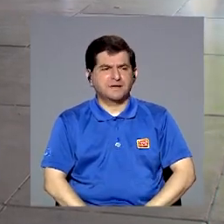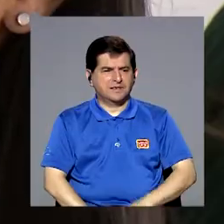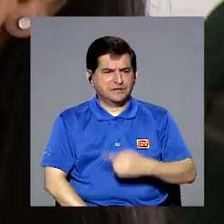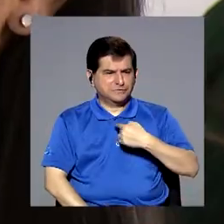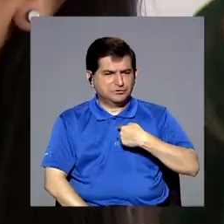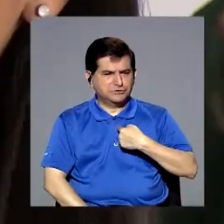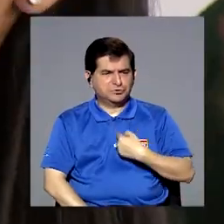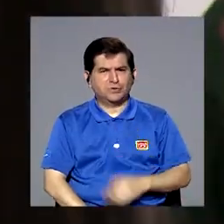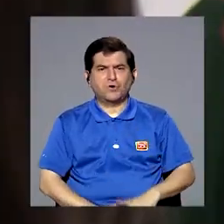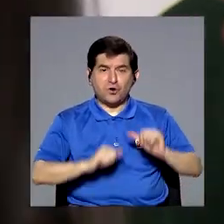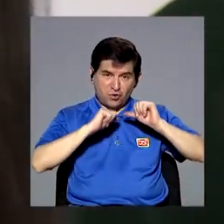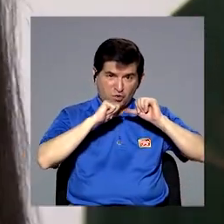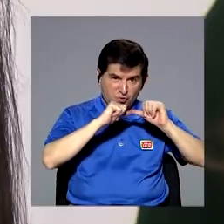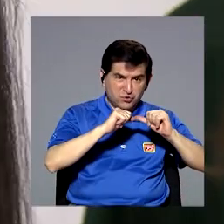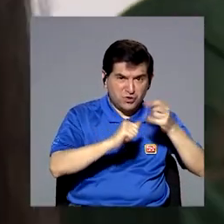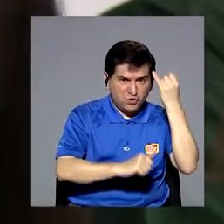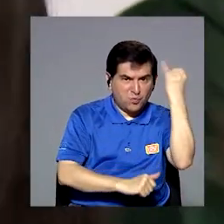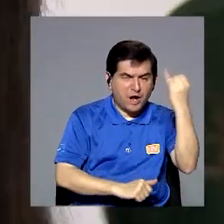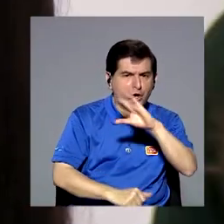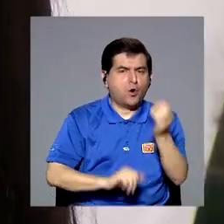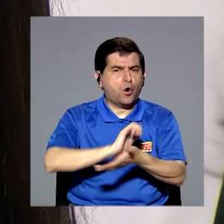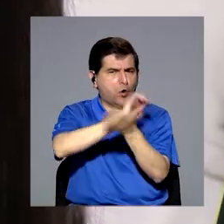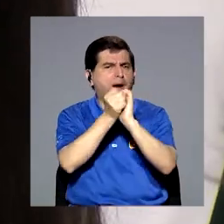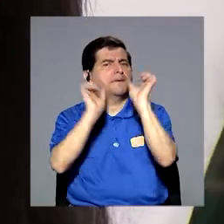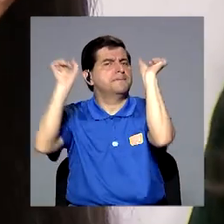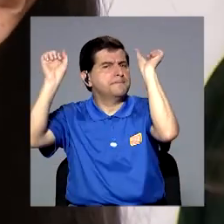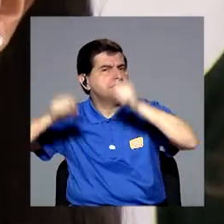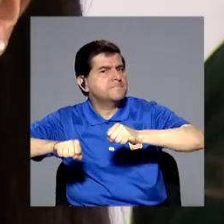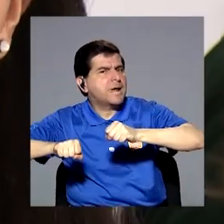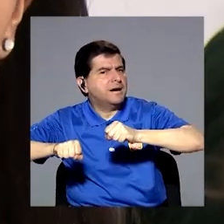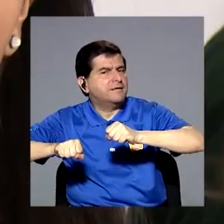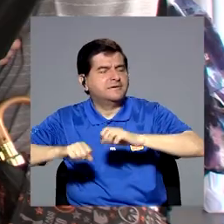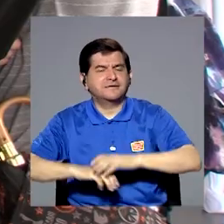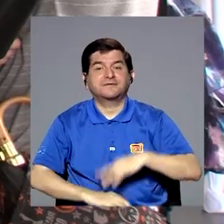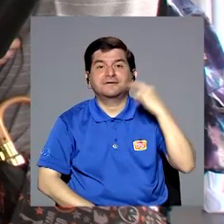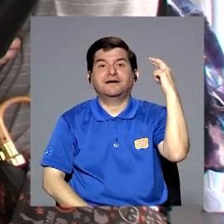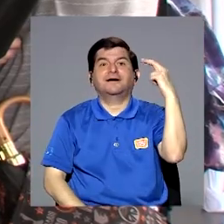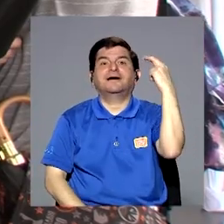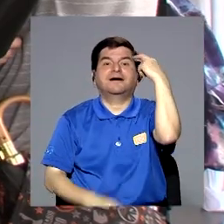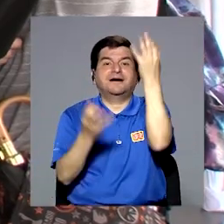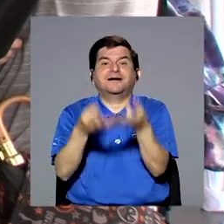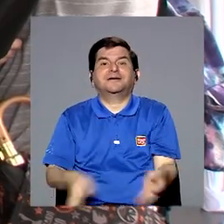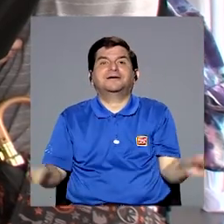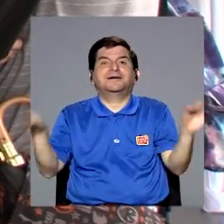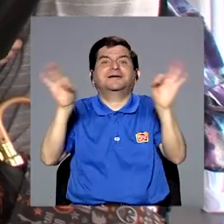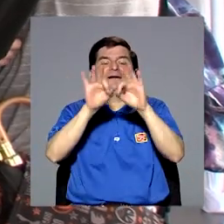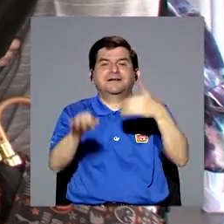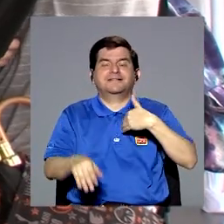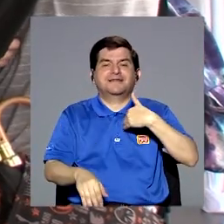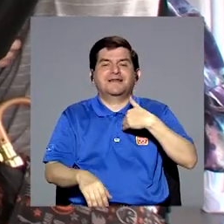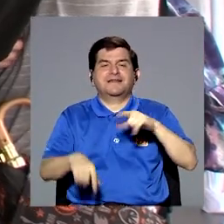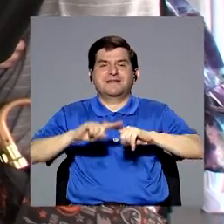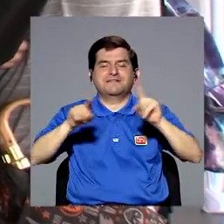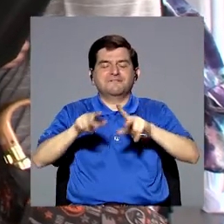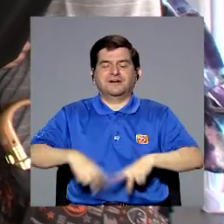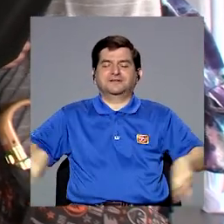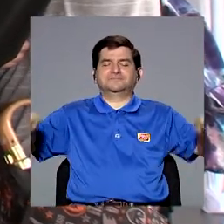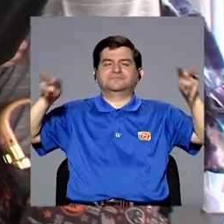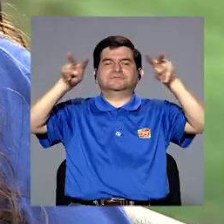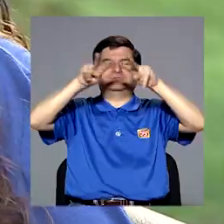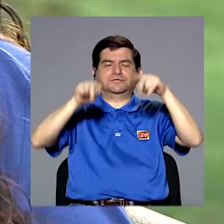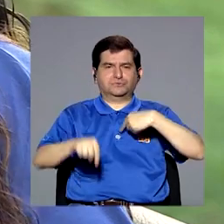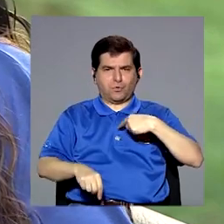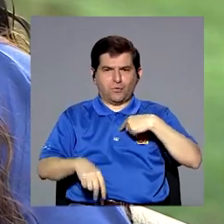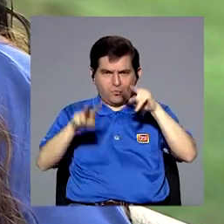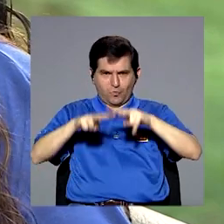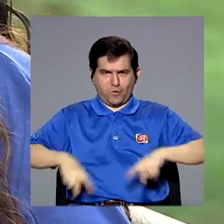tengo que seguirla, o realmente puedo cambiarla. Entonces ahí, por esa razón, es importante tener valores, porque cuando